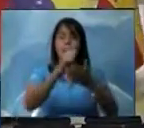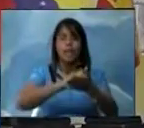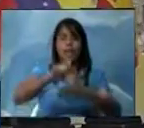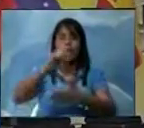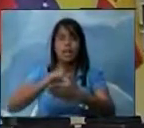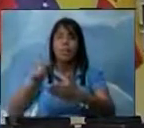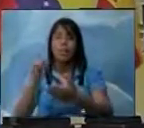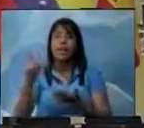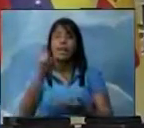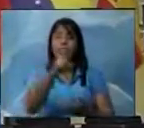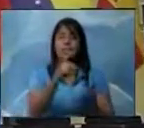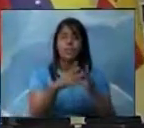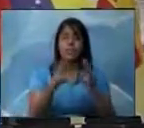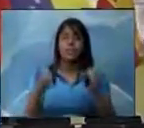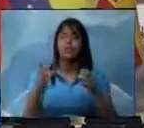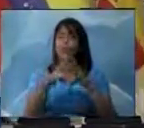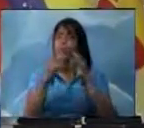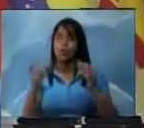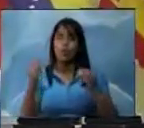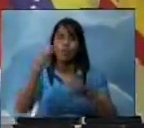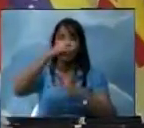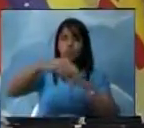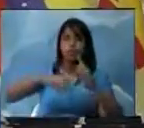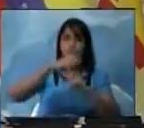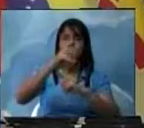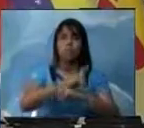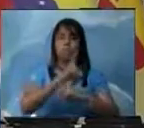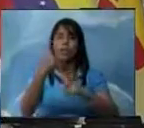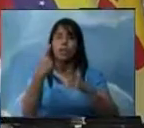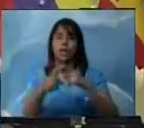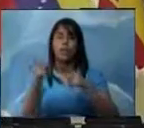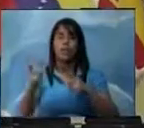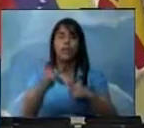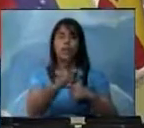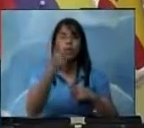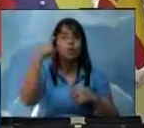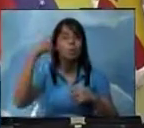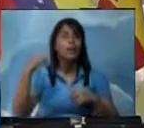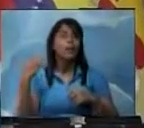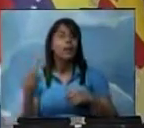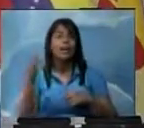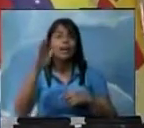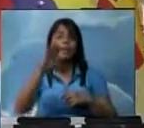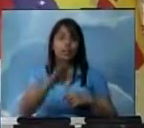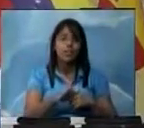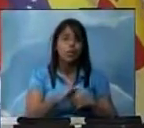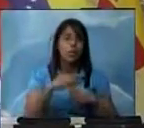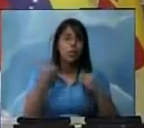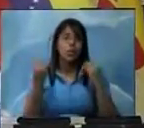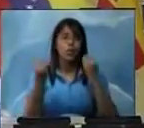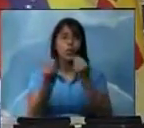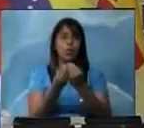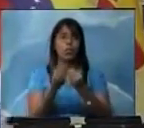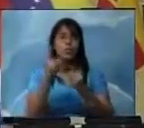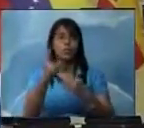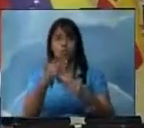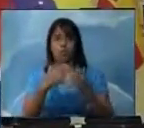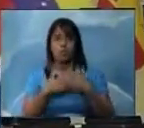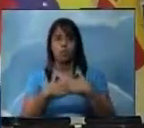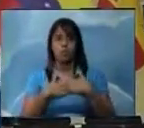escribir, me les enseñas todas las ciencias de los caldeos para que estén junto a